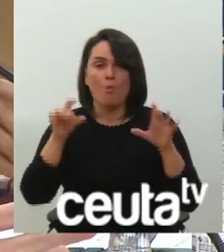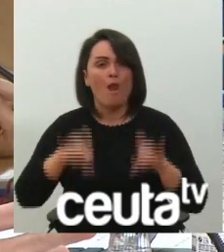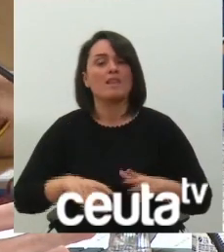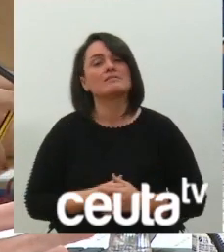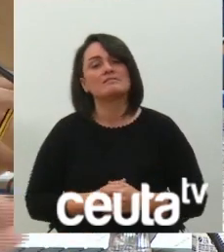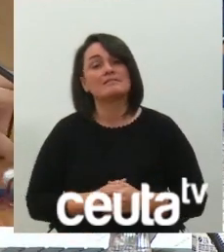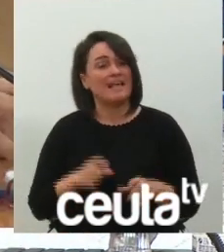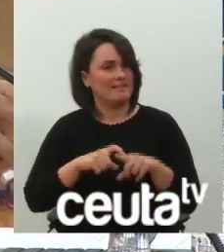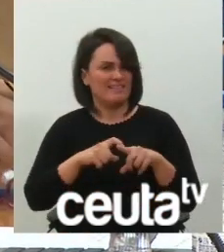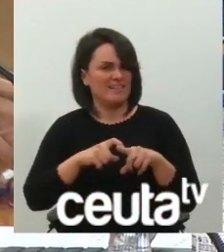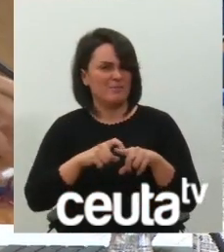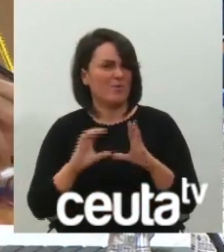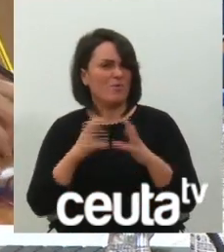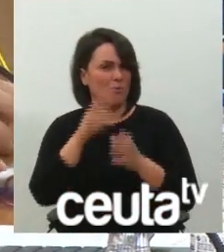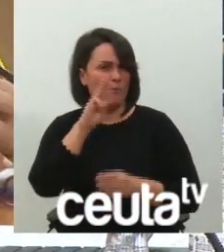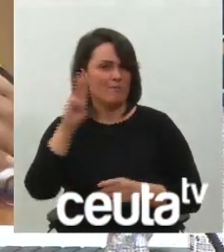eso